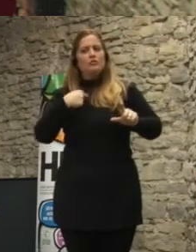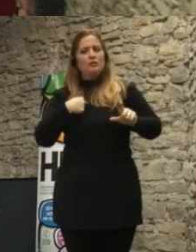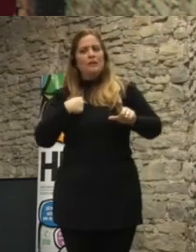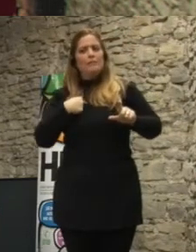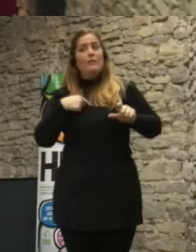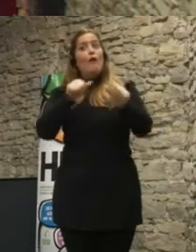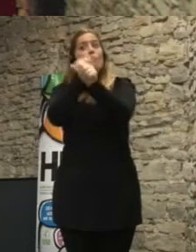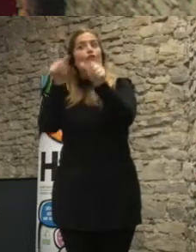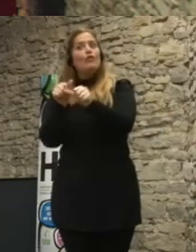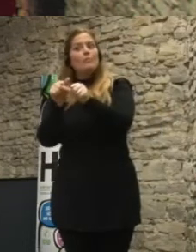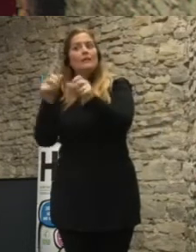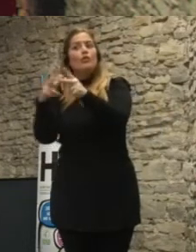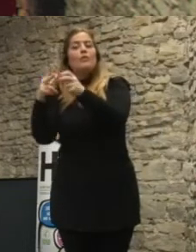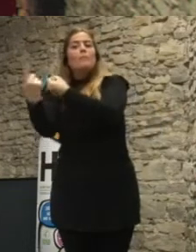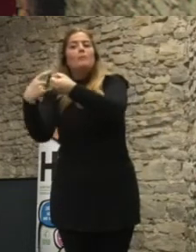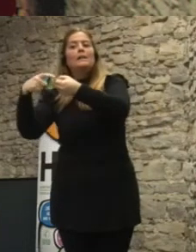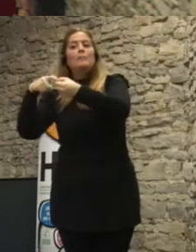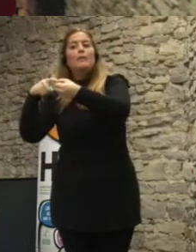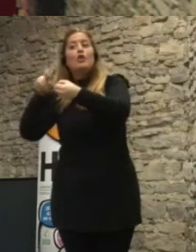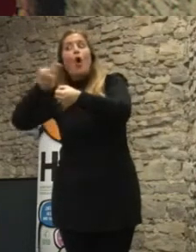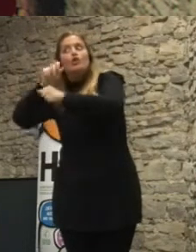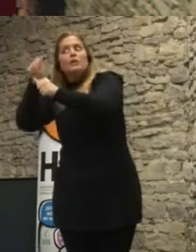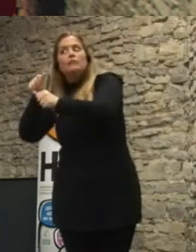social que crecen. Pero están...